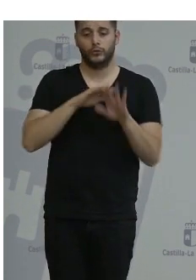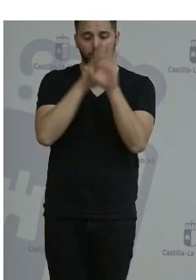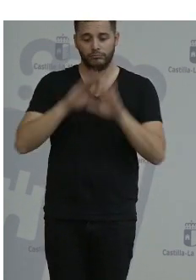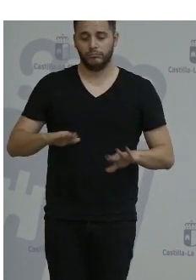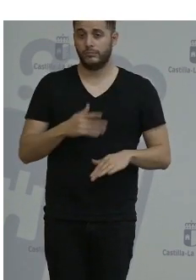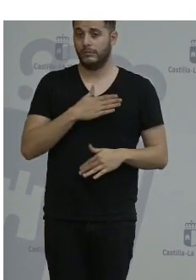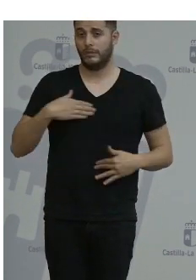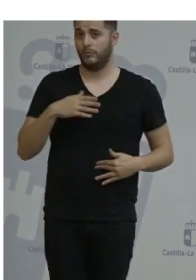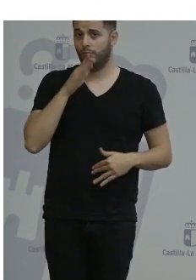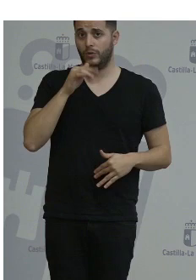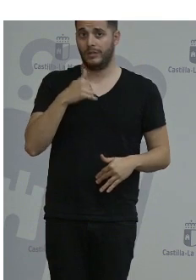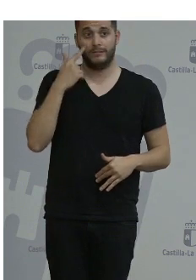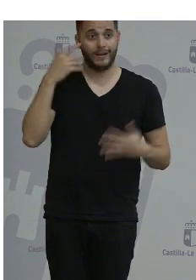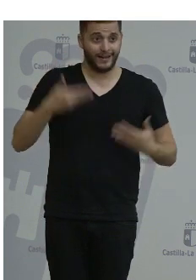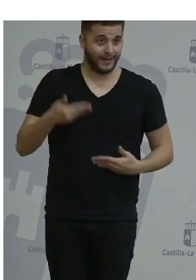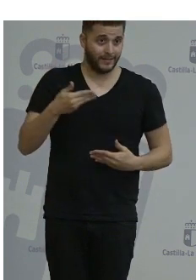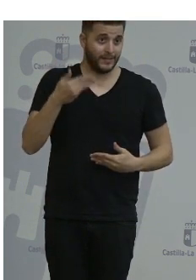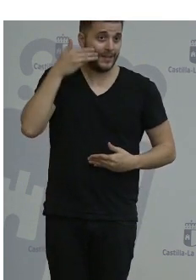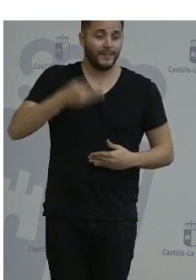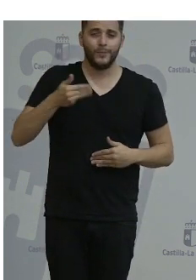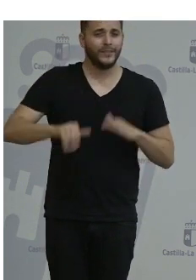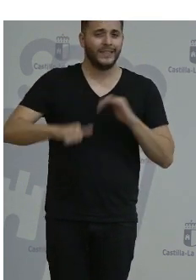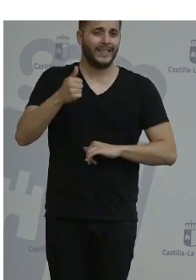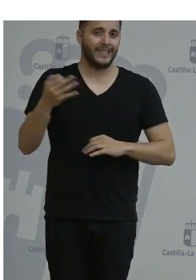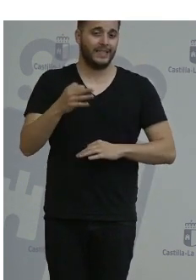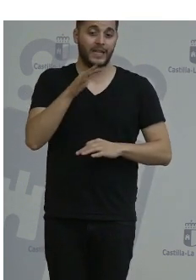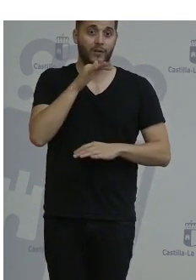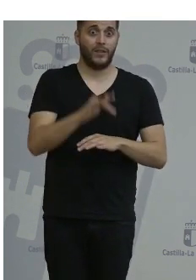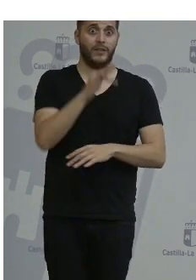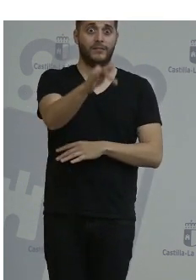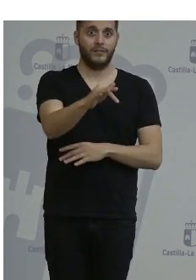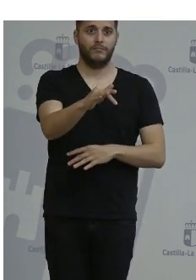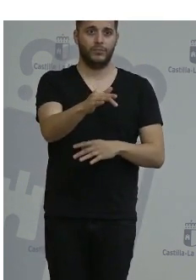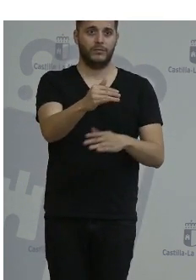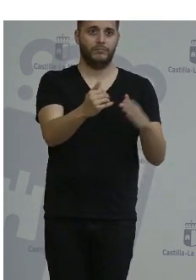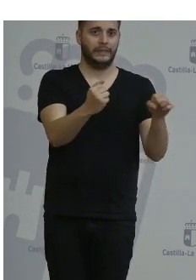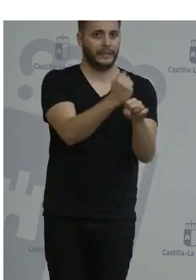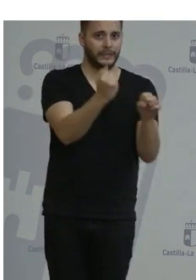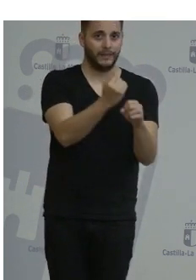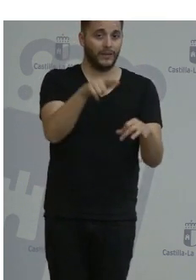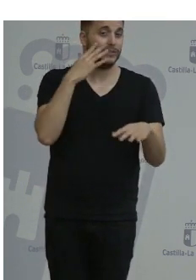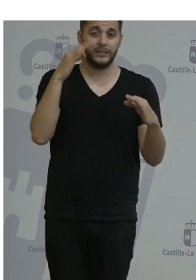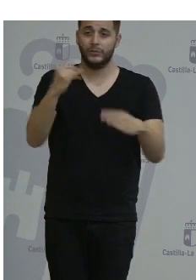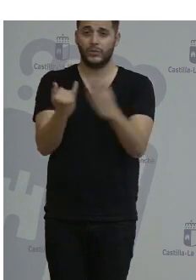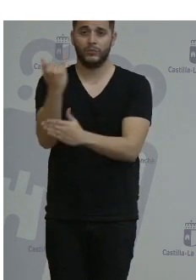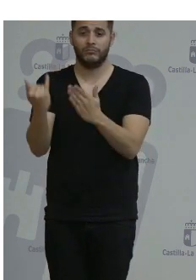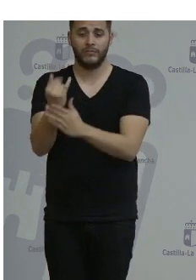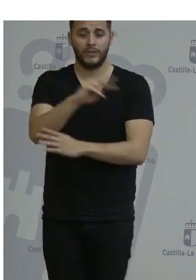que lo importante es el trabajo que vais a realizar ahora, y estoy convencido que habrá unas conclusiones que al final de la jornada nos haréis llegar, Luis.